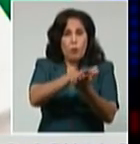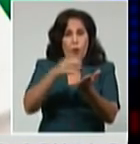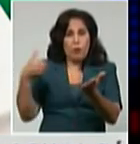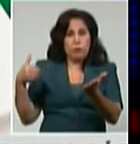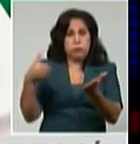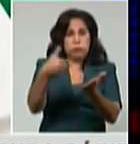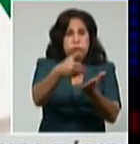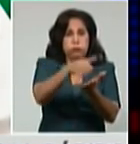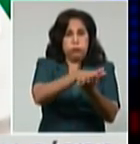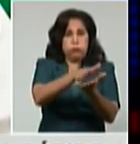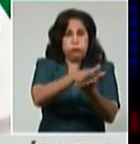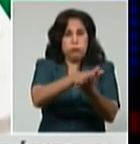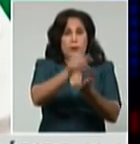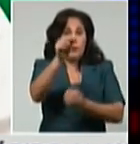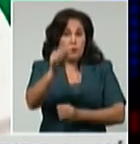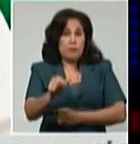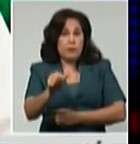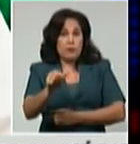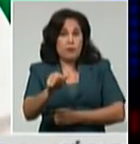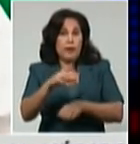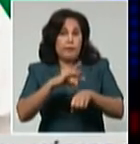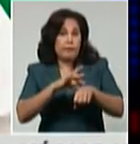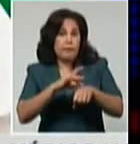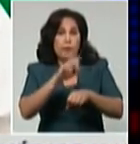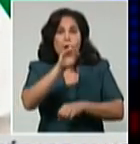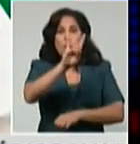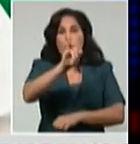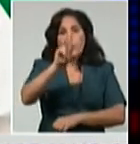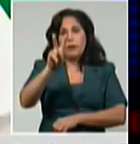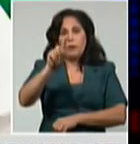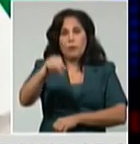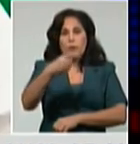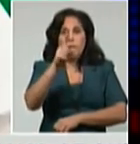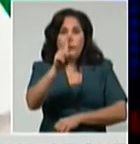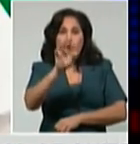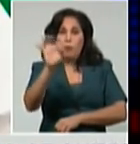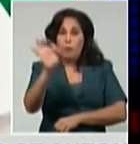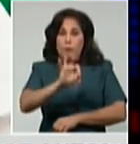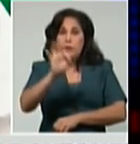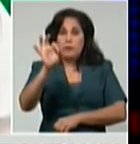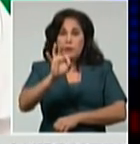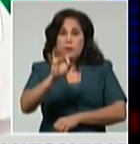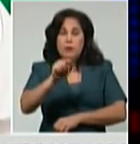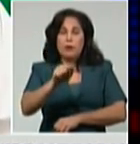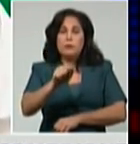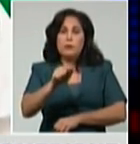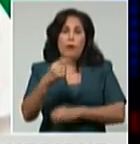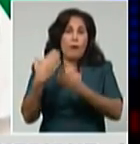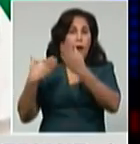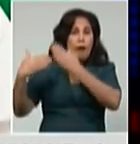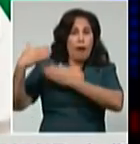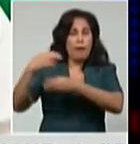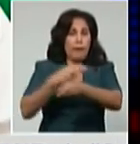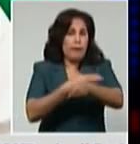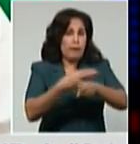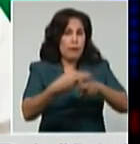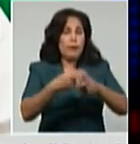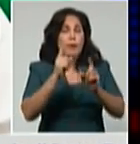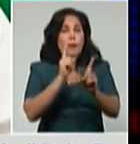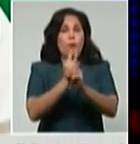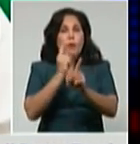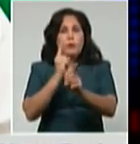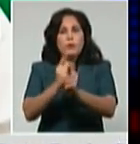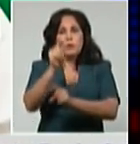casos diagnosticados en Cuba, el 92,1% tienen como antecedente ser contacto de un